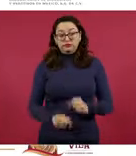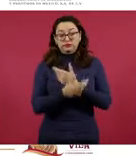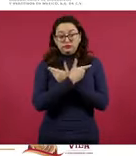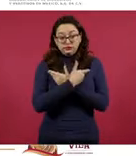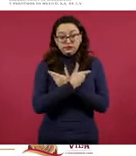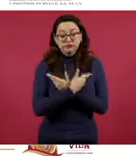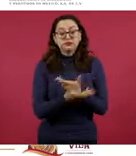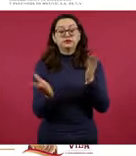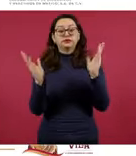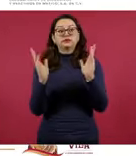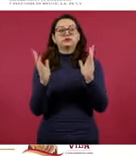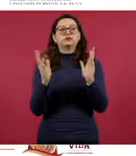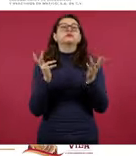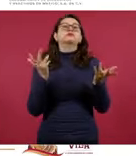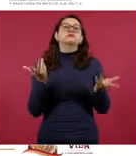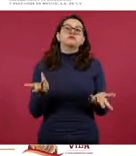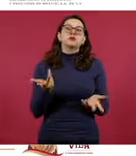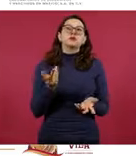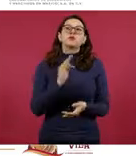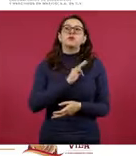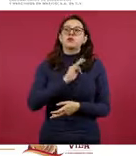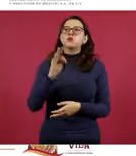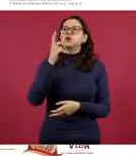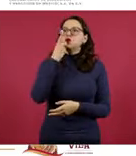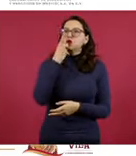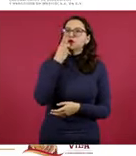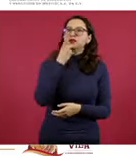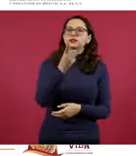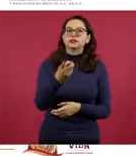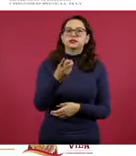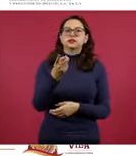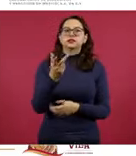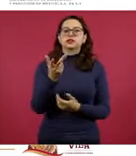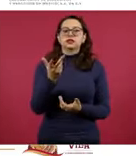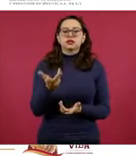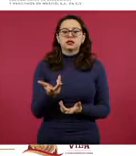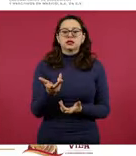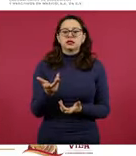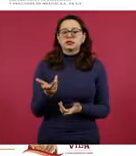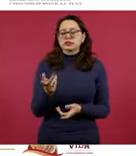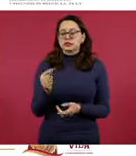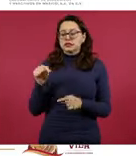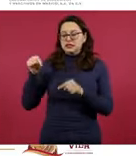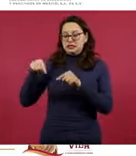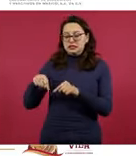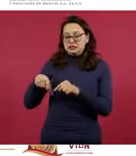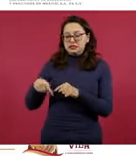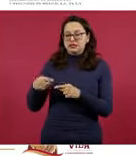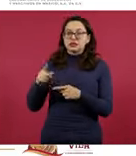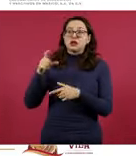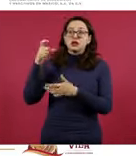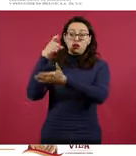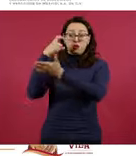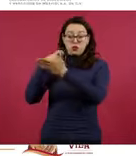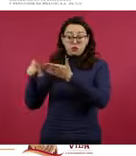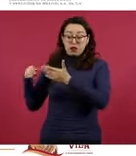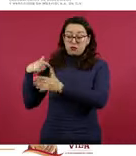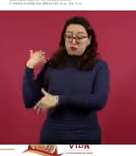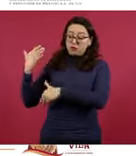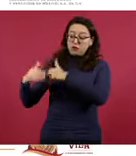último, vamos a llamarlo como se conoce, la última milla de este camino, el